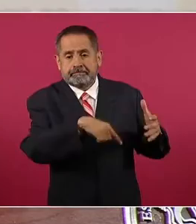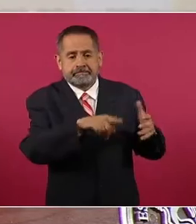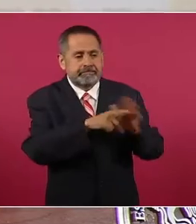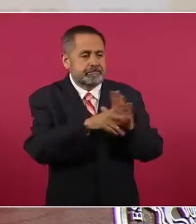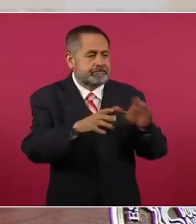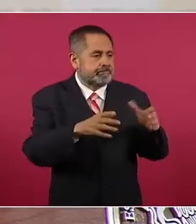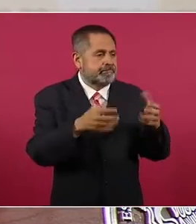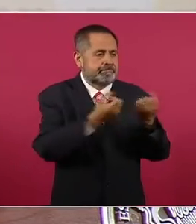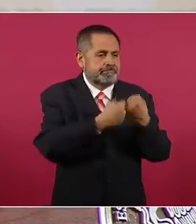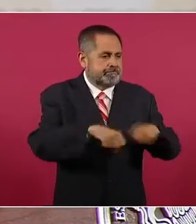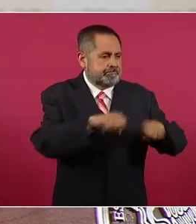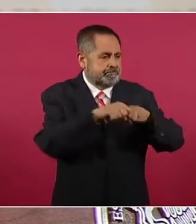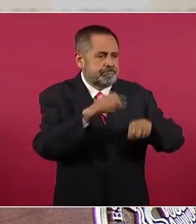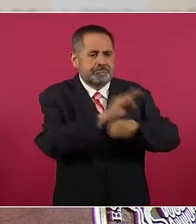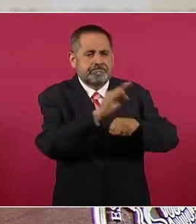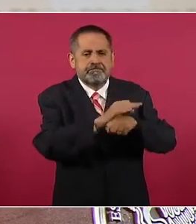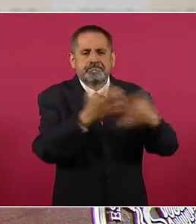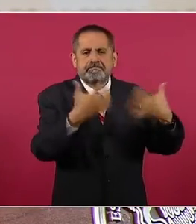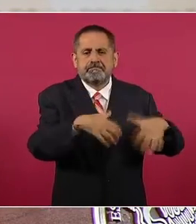corporativo